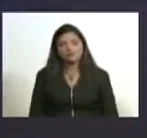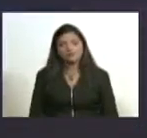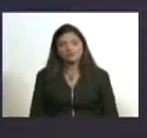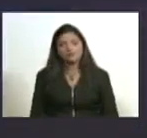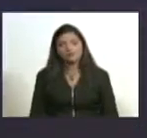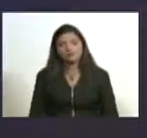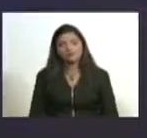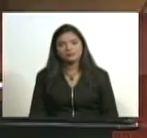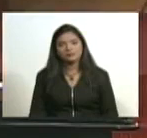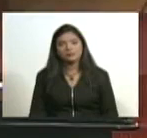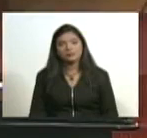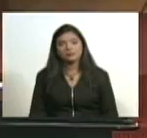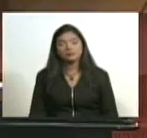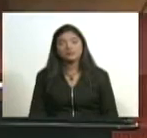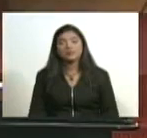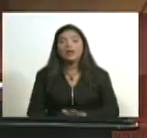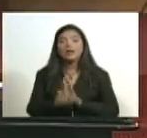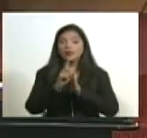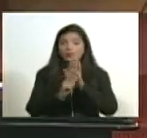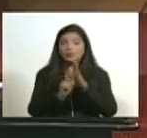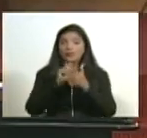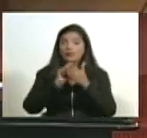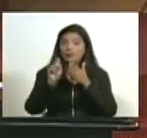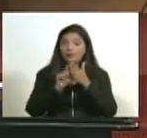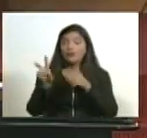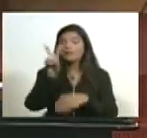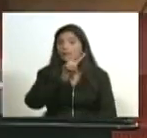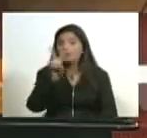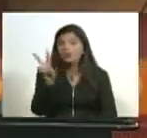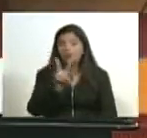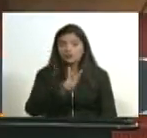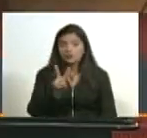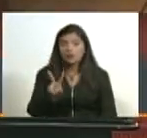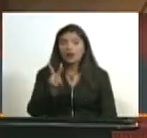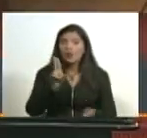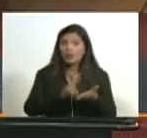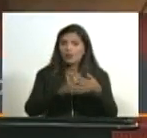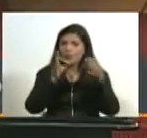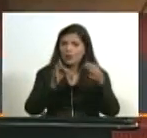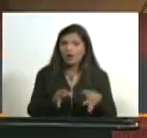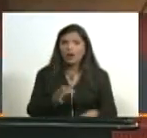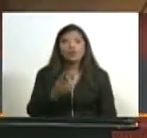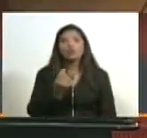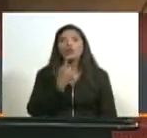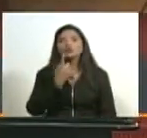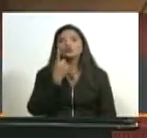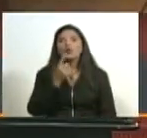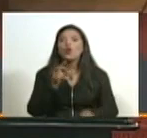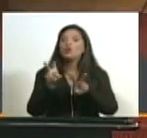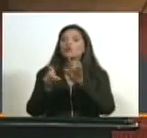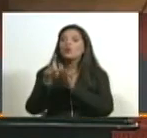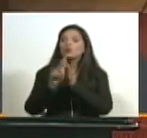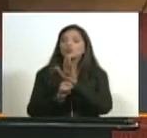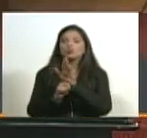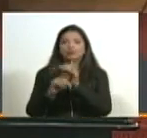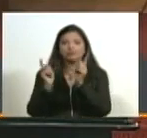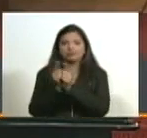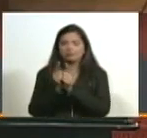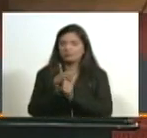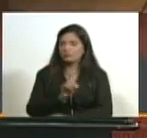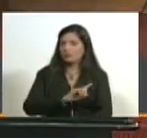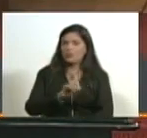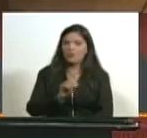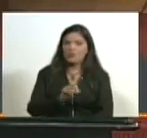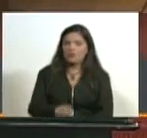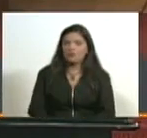O sea que la constituyente venezolana, el poder constituyente originario, no solo es para hacer una nueva constitución.